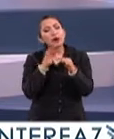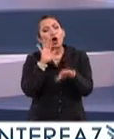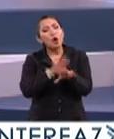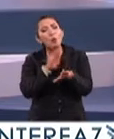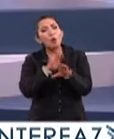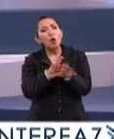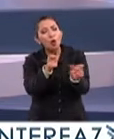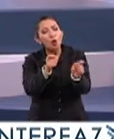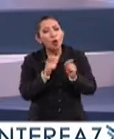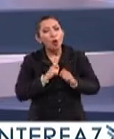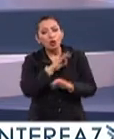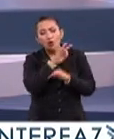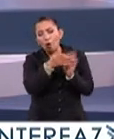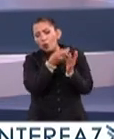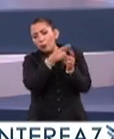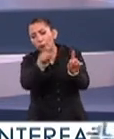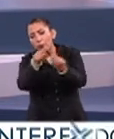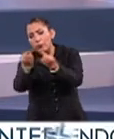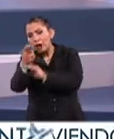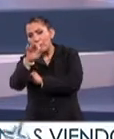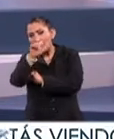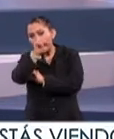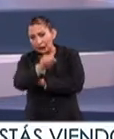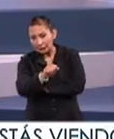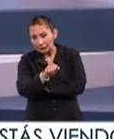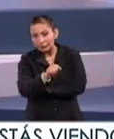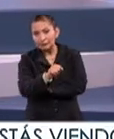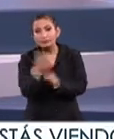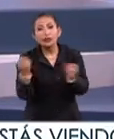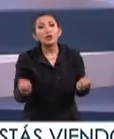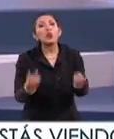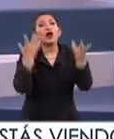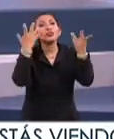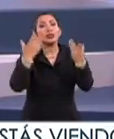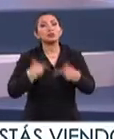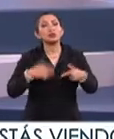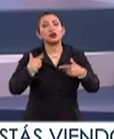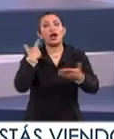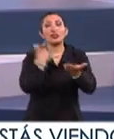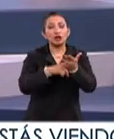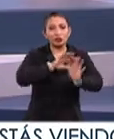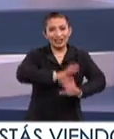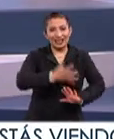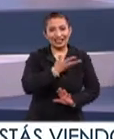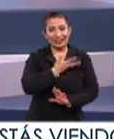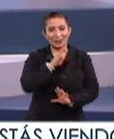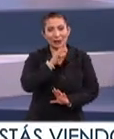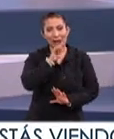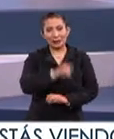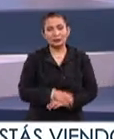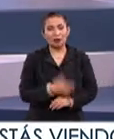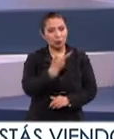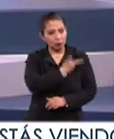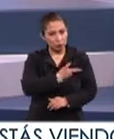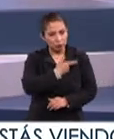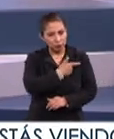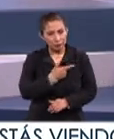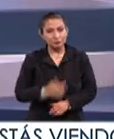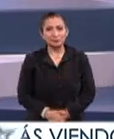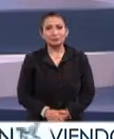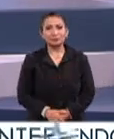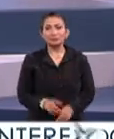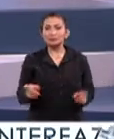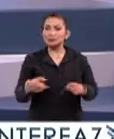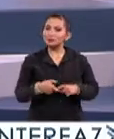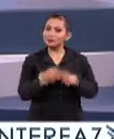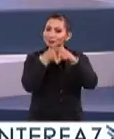a toda esta gran variedad de becas y cuántos becarios hay, cómo van esas cifras. Con todo gusto, será un placer.